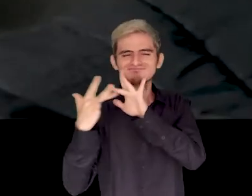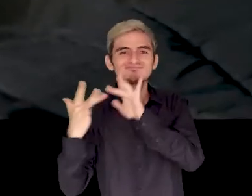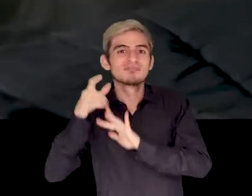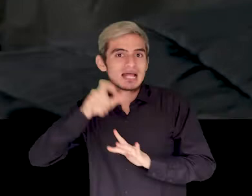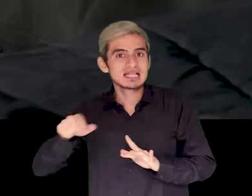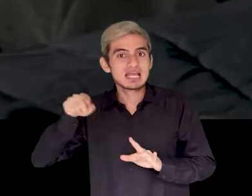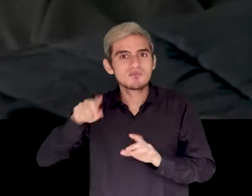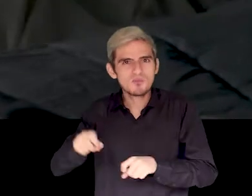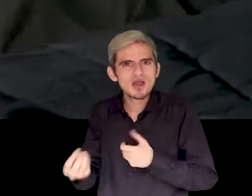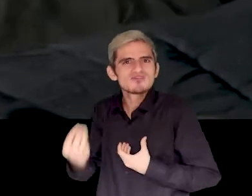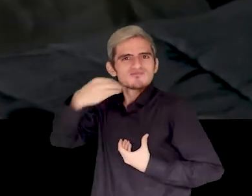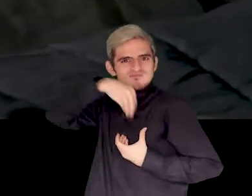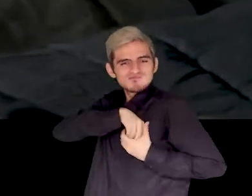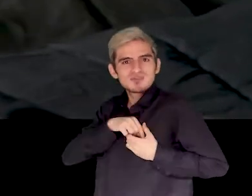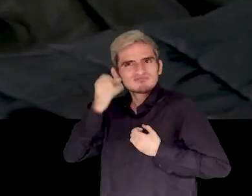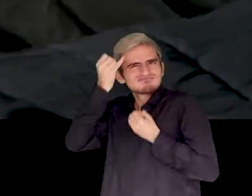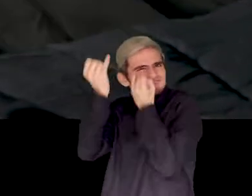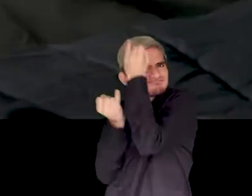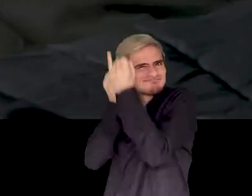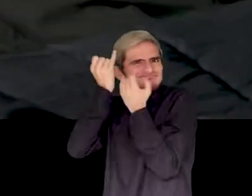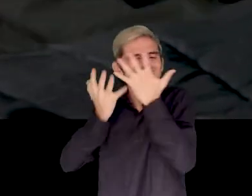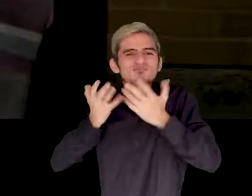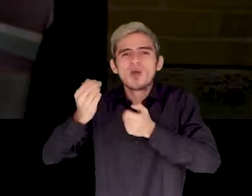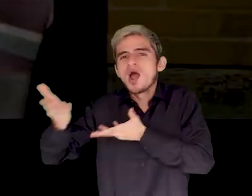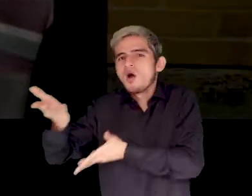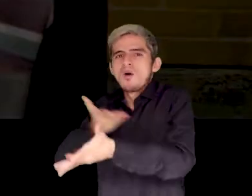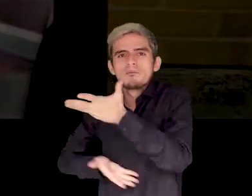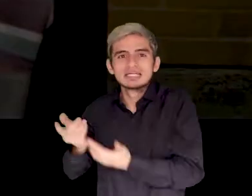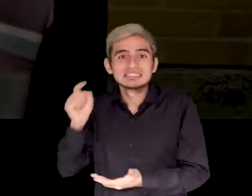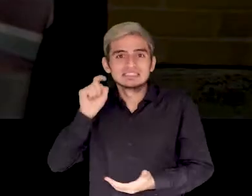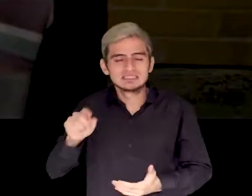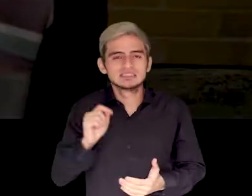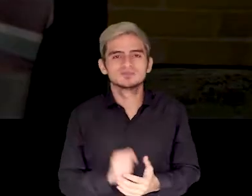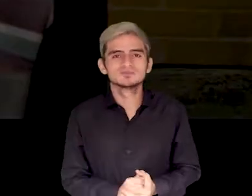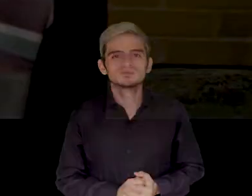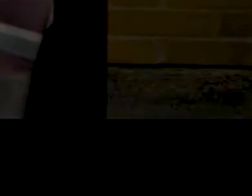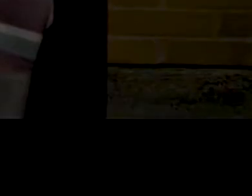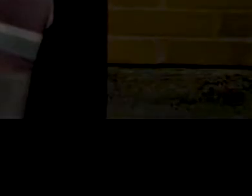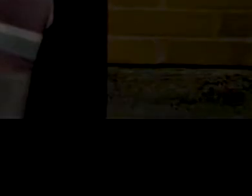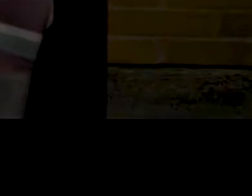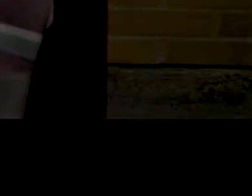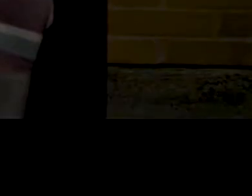contagie de mis mismos ideales y de mis mismas metas.